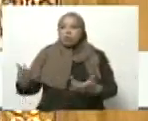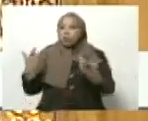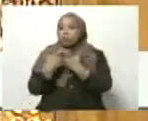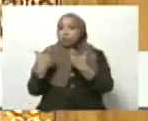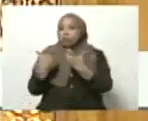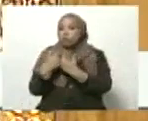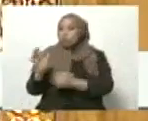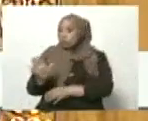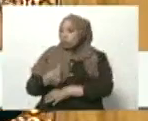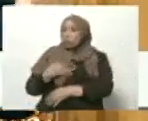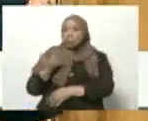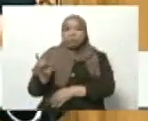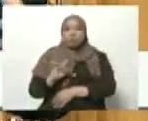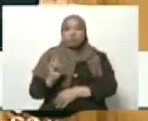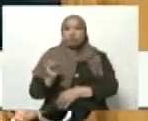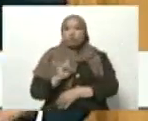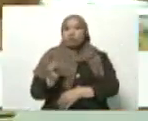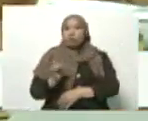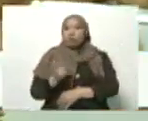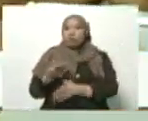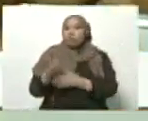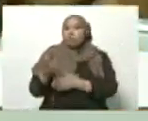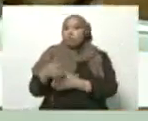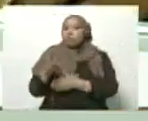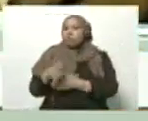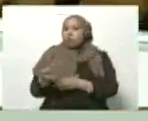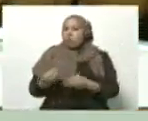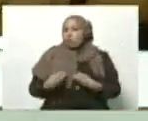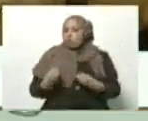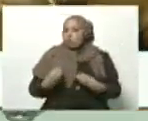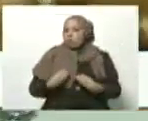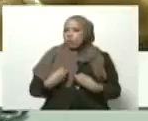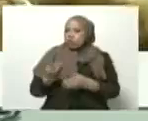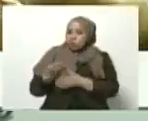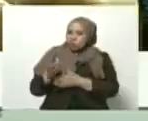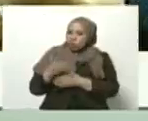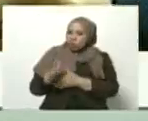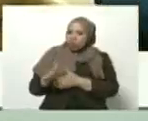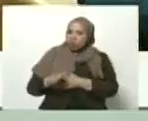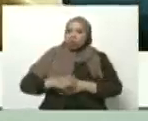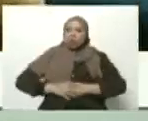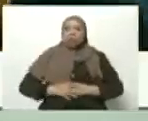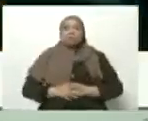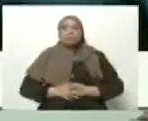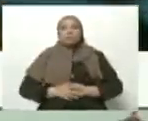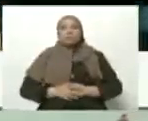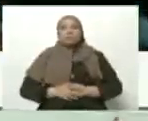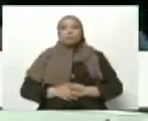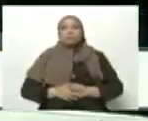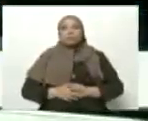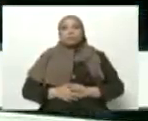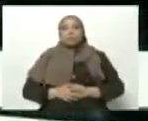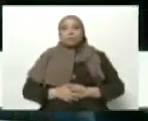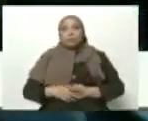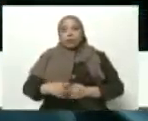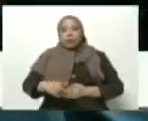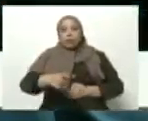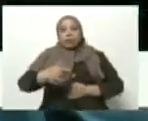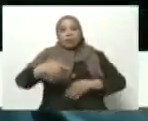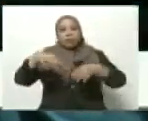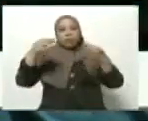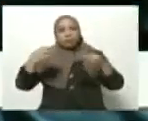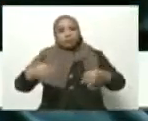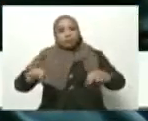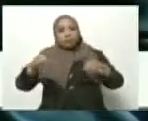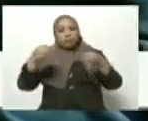se puede hacer. Yo, no, no, no, nadie se va a dar cuenta, tranquilo. Yo mismo digo que yo no sé de qué se trata, dale. Y entonces la cosa era tan loca, era